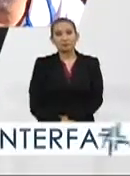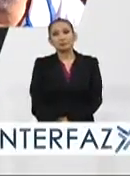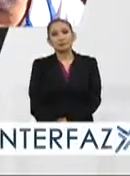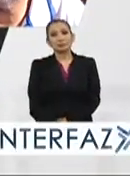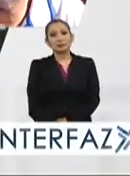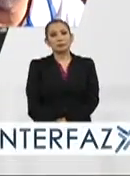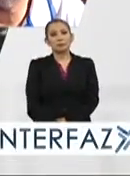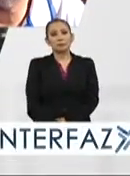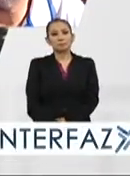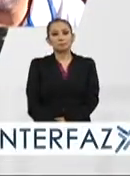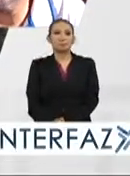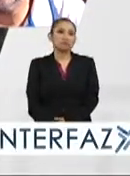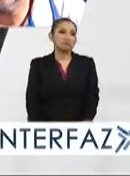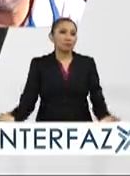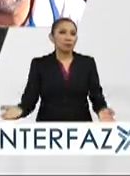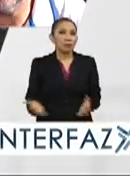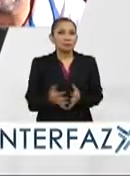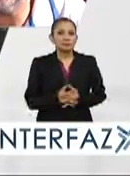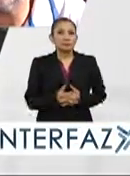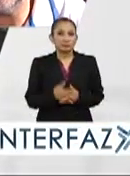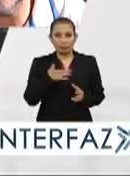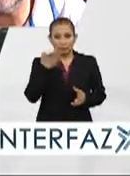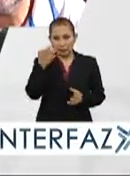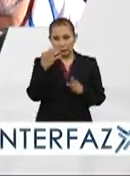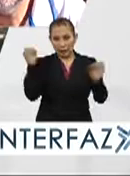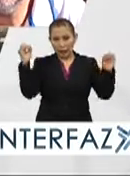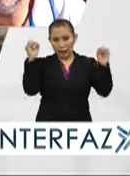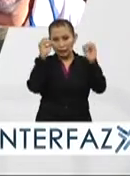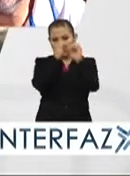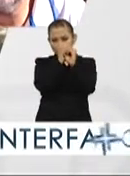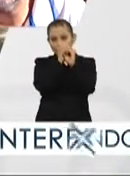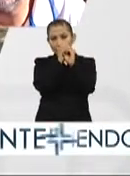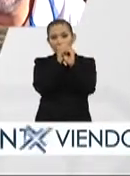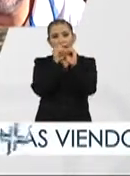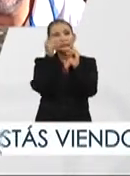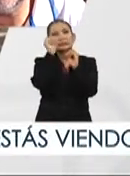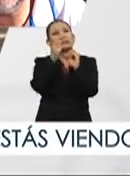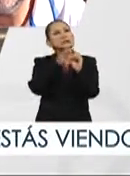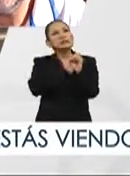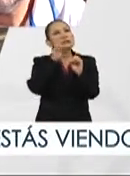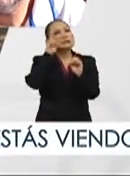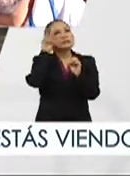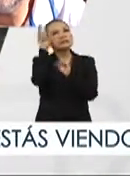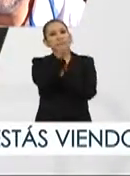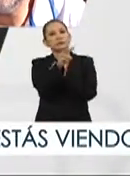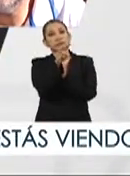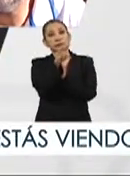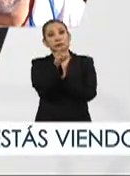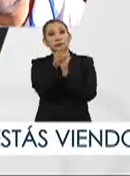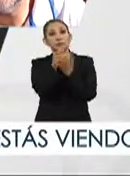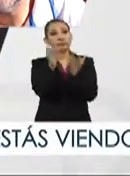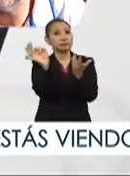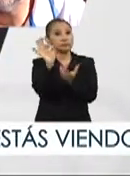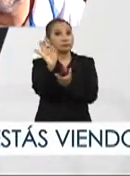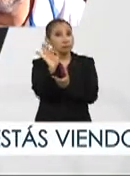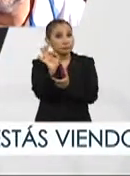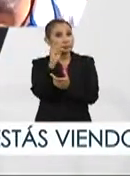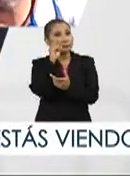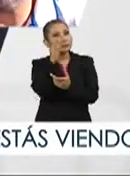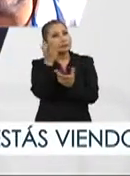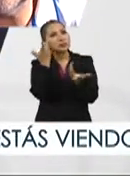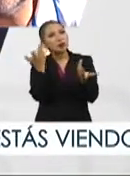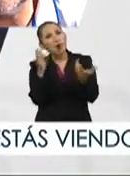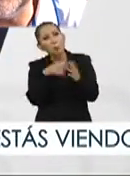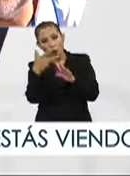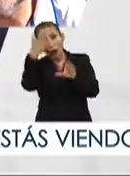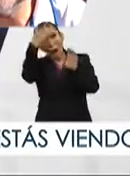Bueno, lo que este eclipse nos va a dar es la posibilidad de poder hacer observaciones